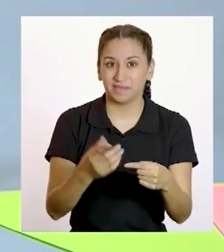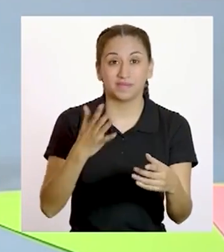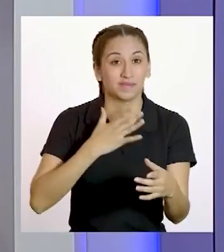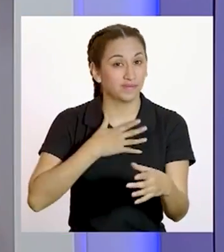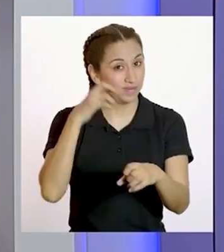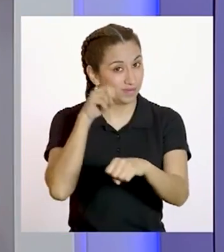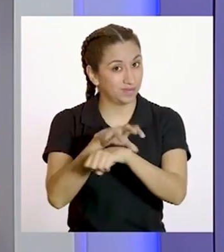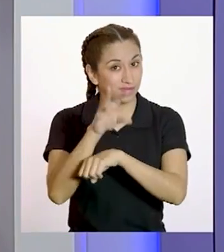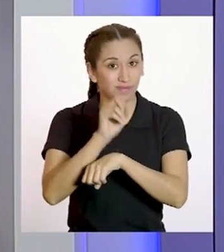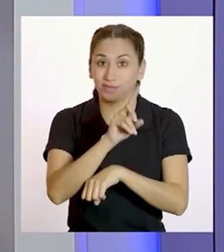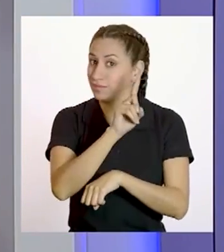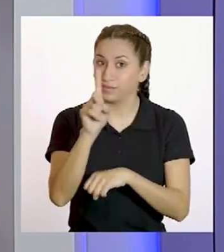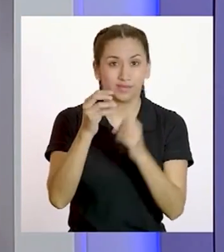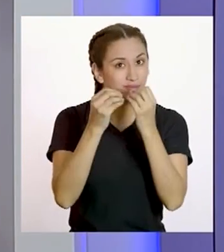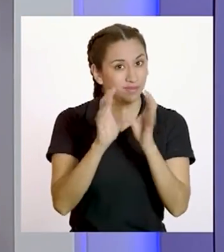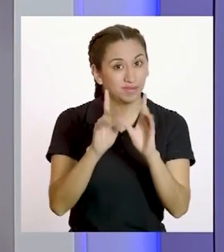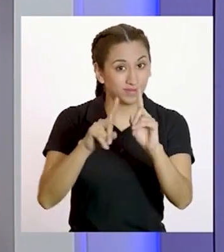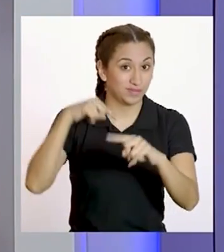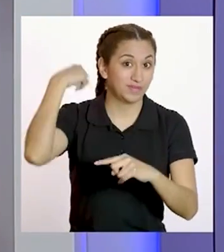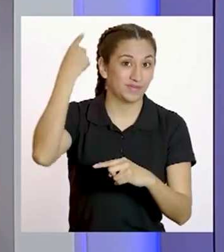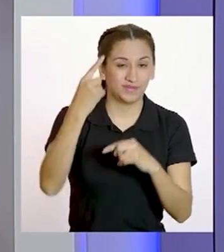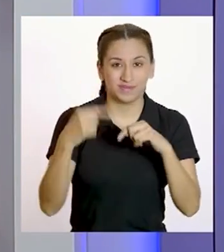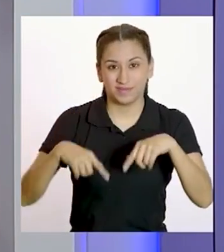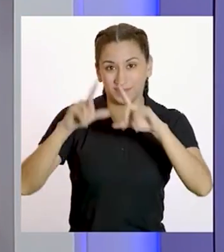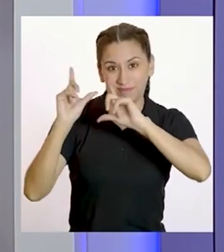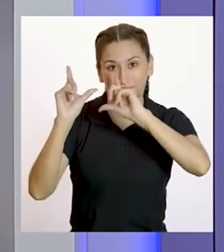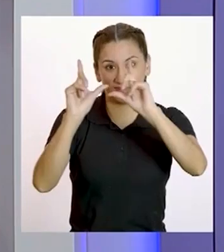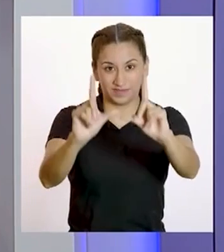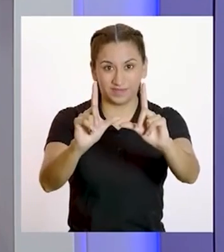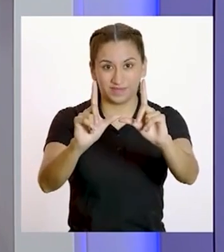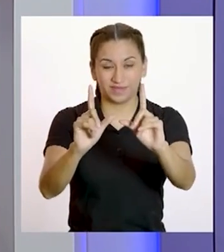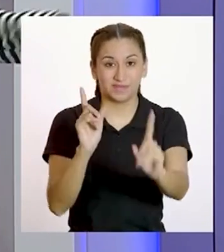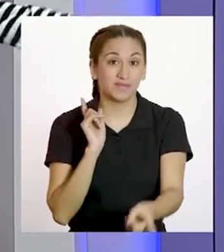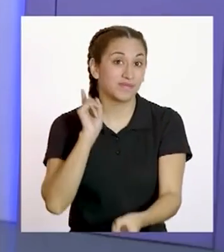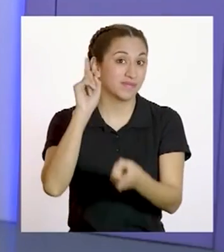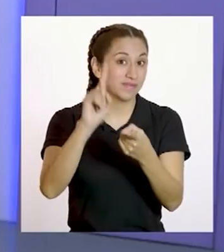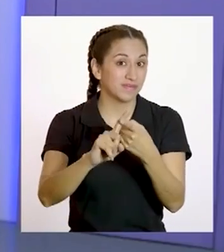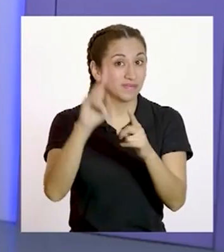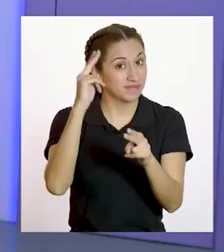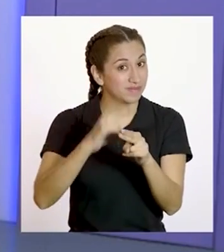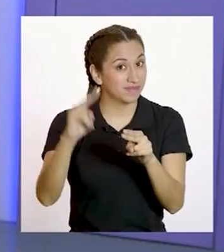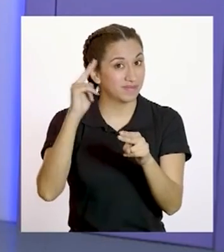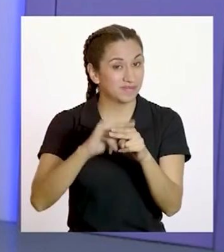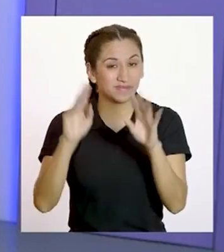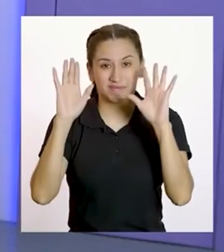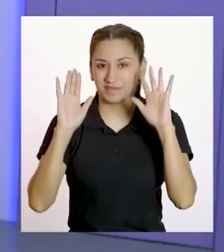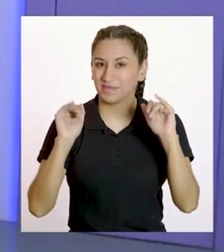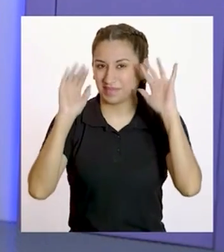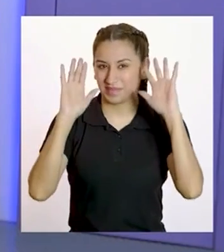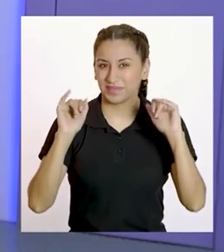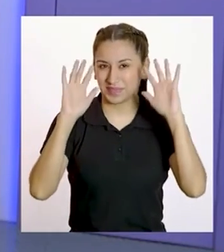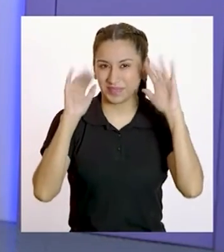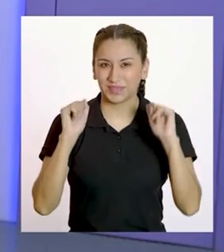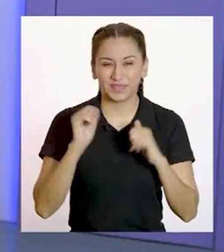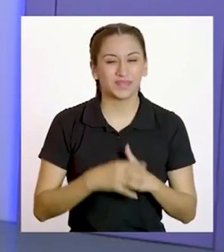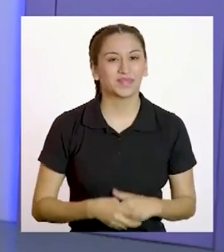a día. Les recomendamos no perderse nuestro próximo programa. Hasta